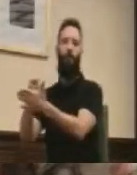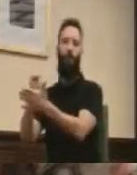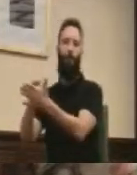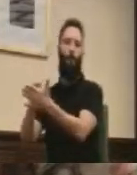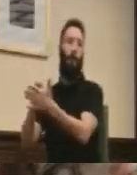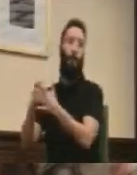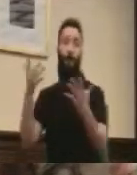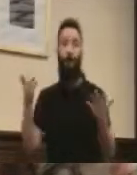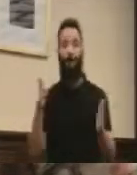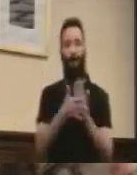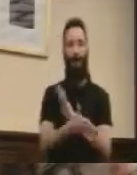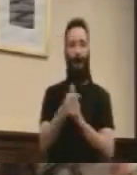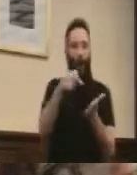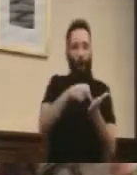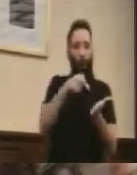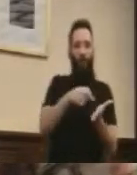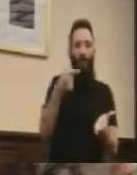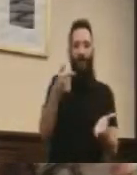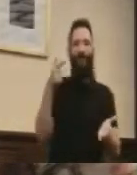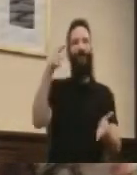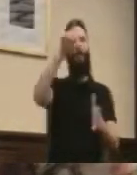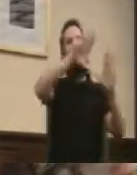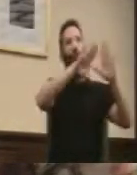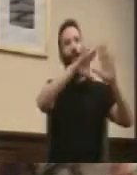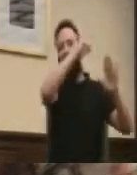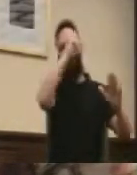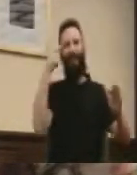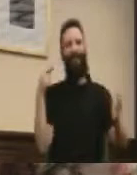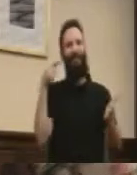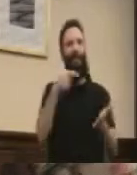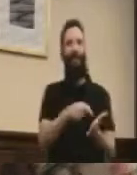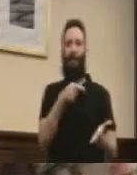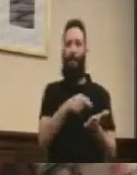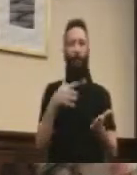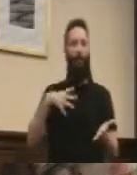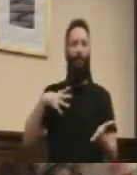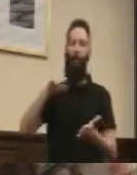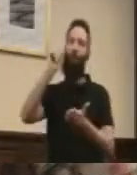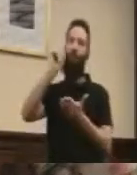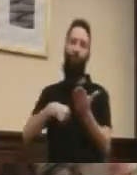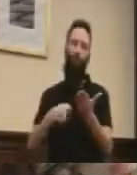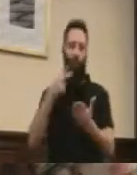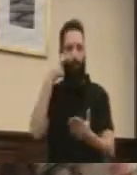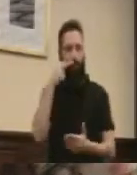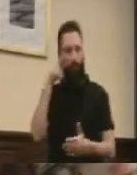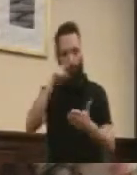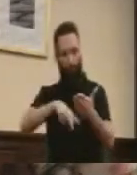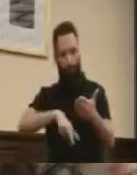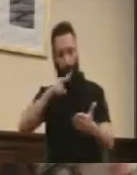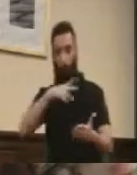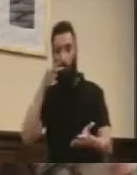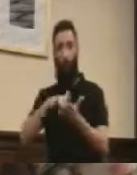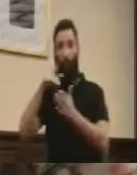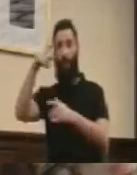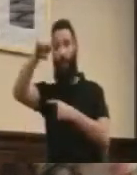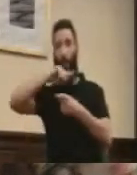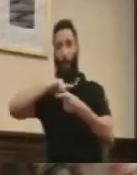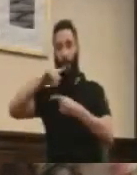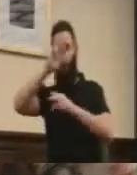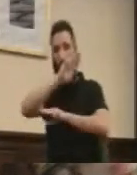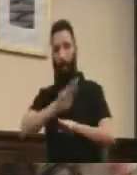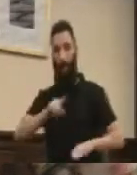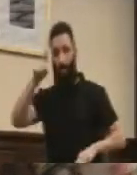Con esta moción exigimos que la Comunidad de Madrid vigile el cumplimiento íntegro del contrato suscrito por Mensajeros de la Paz, pero